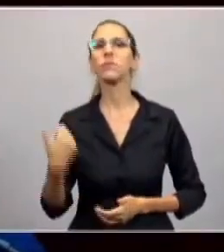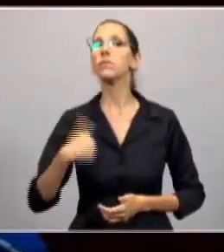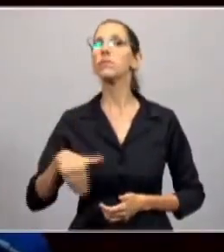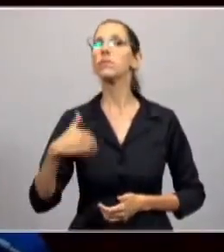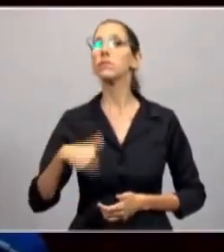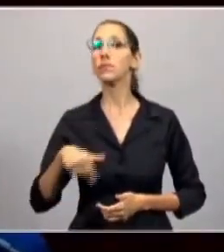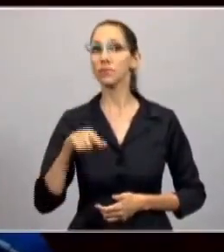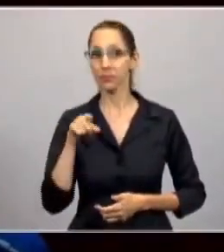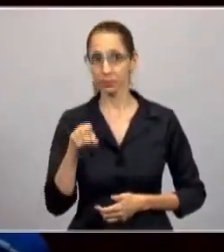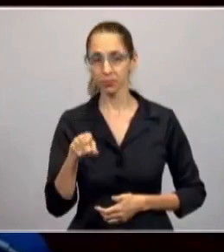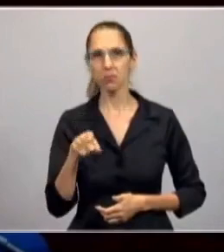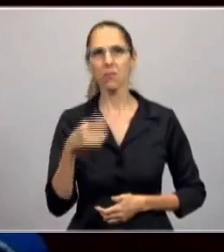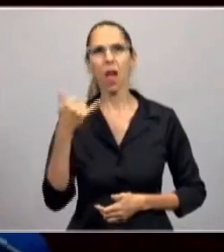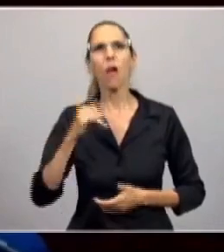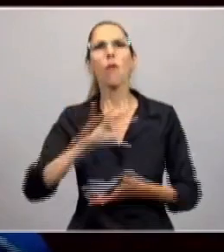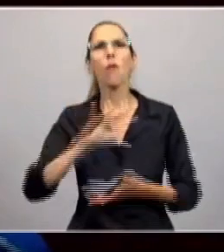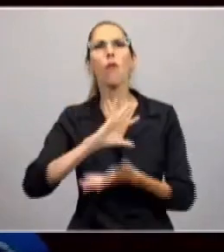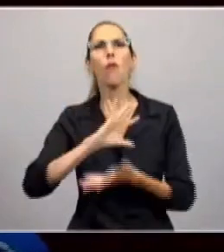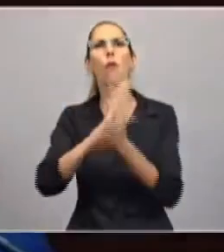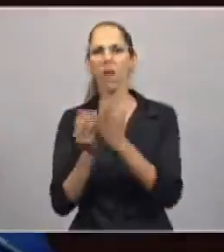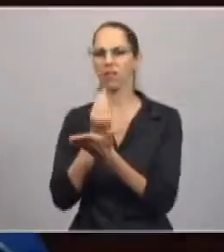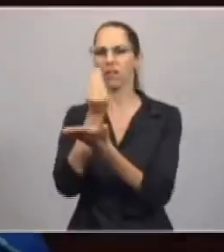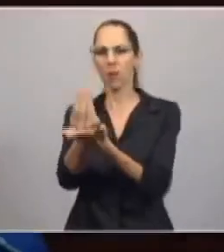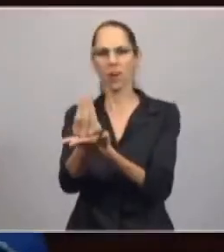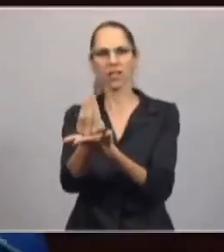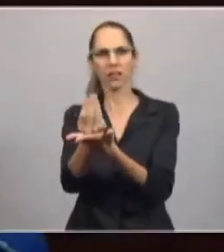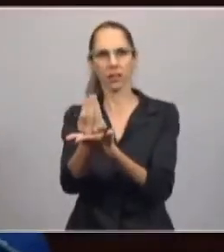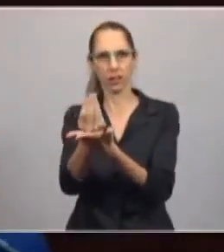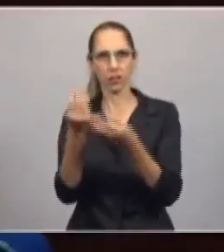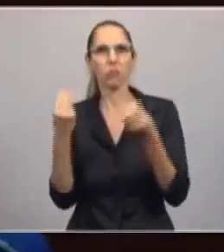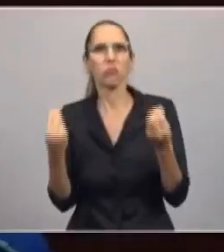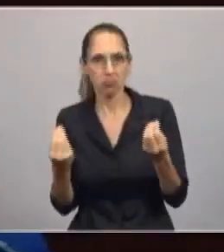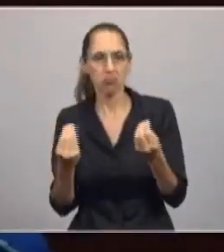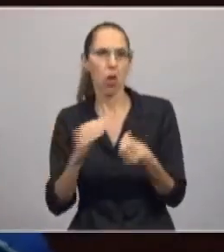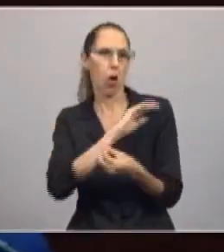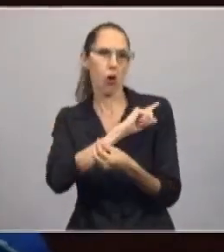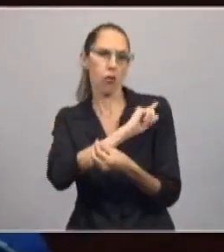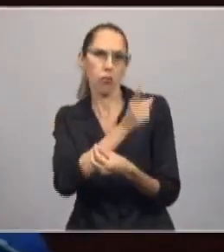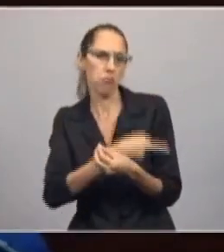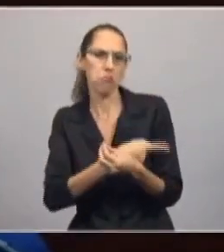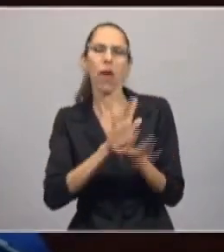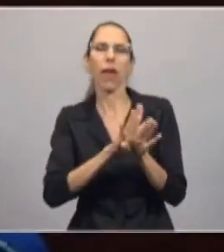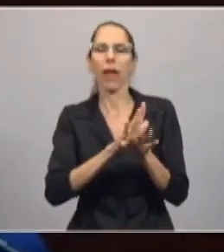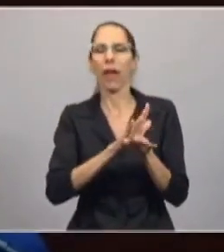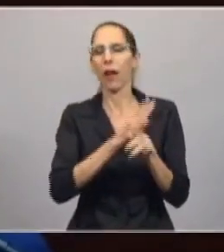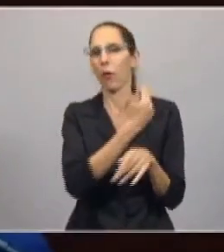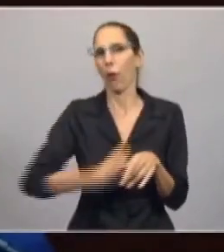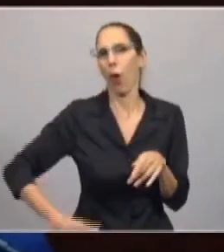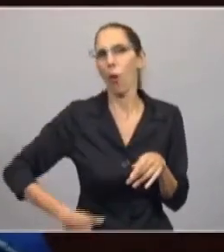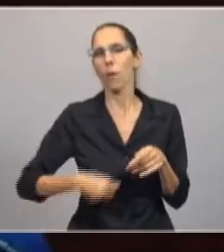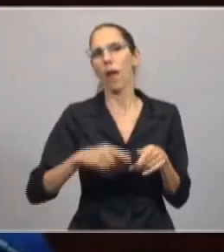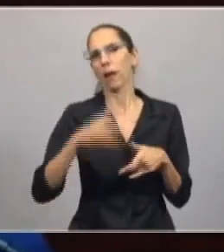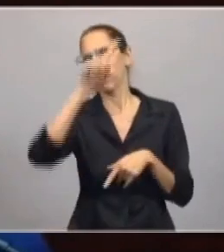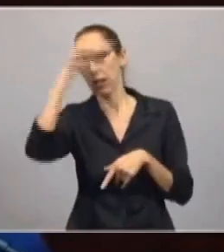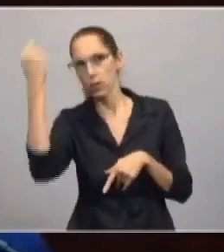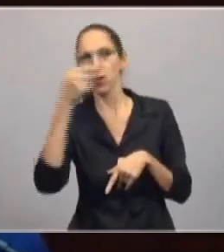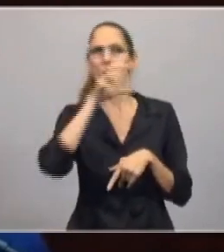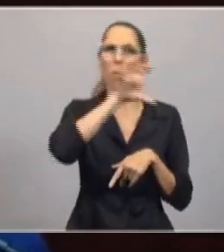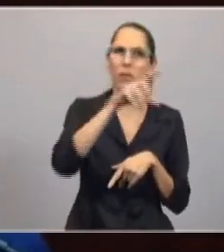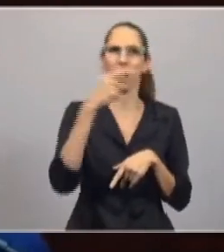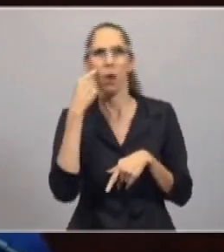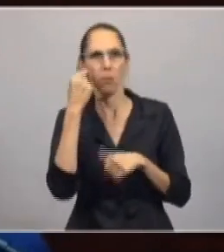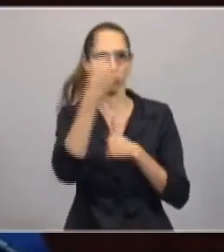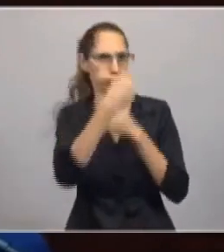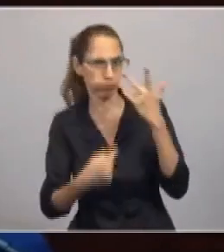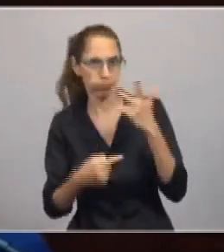adoptó un régimen representativo en todos los niveles de gobierno, así que el presidente debe respetar